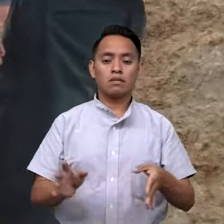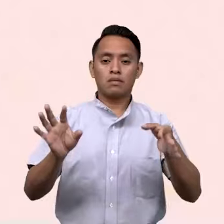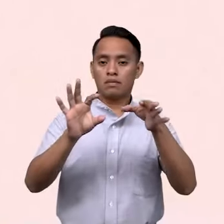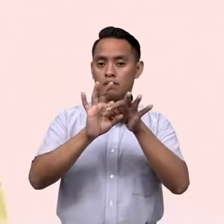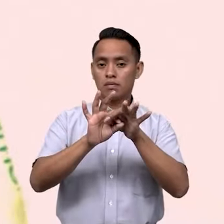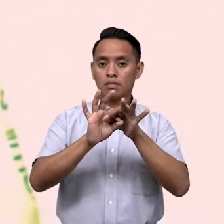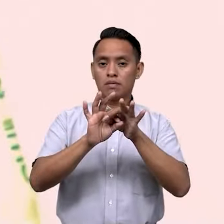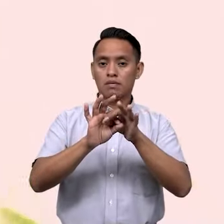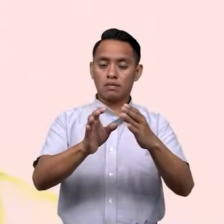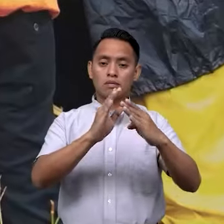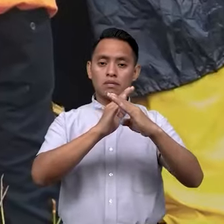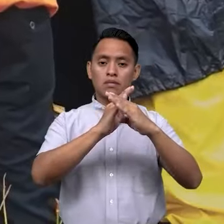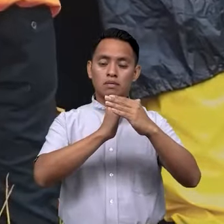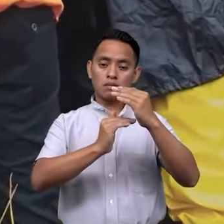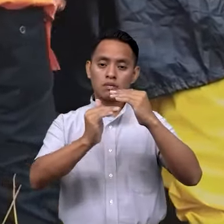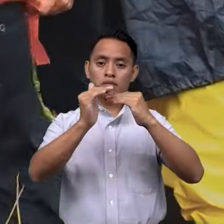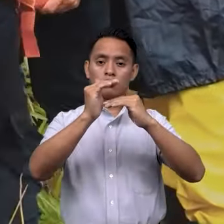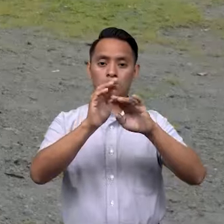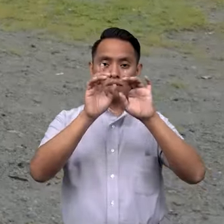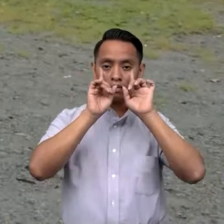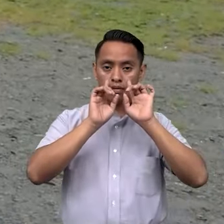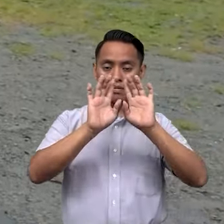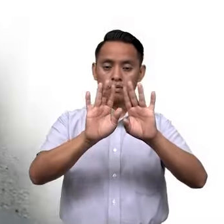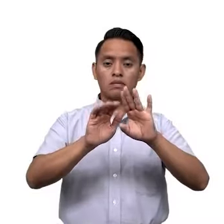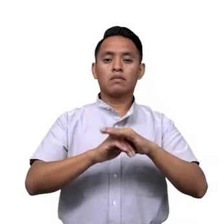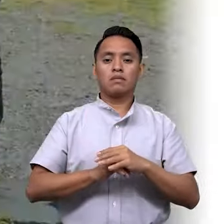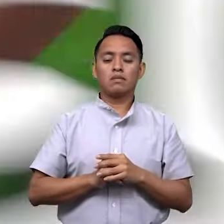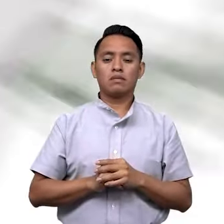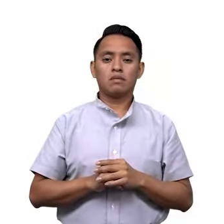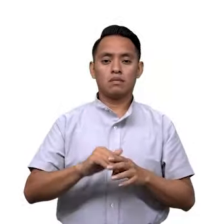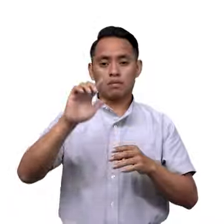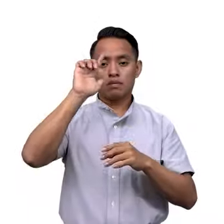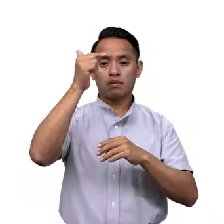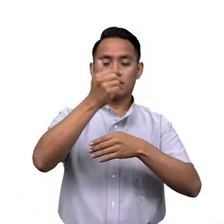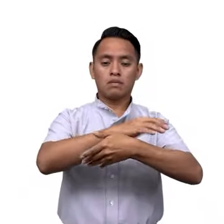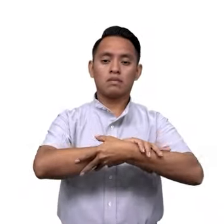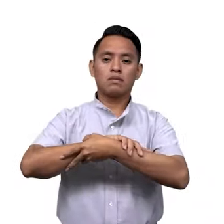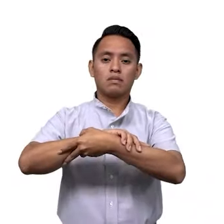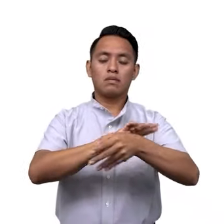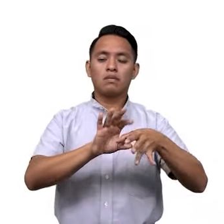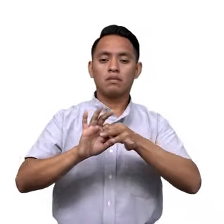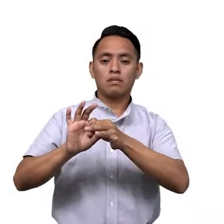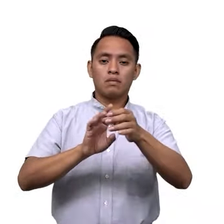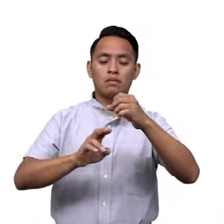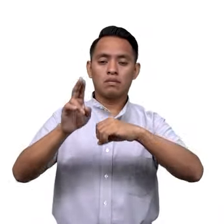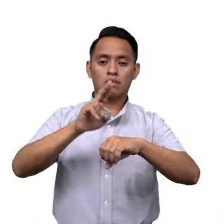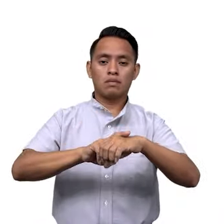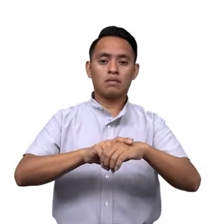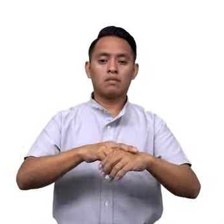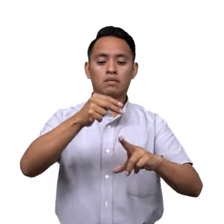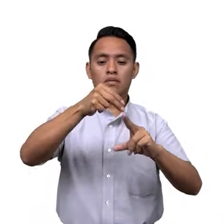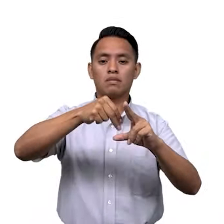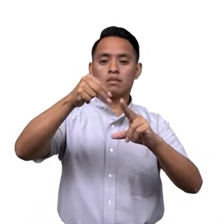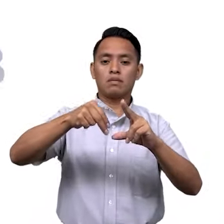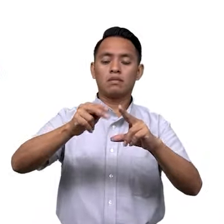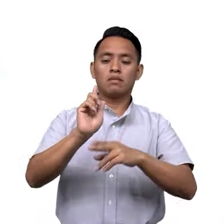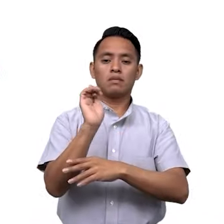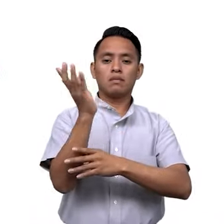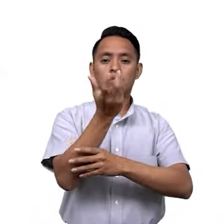Juntos, procurando mayor seguridad. Gobierno de Reconciliación y Unidad Nacional.